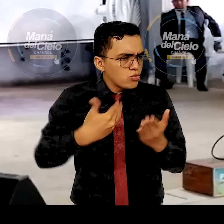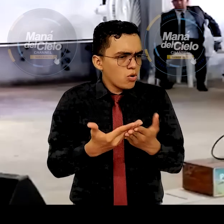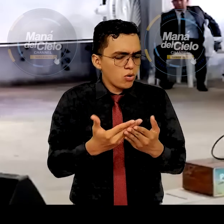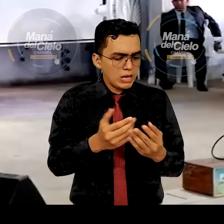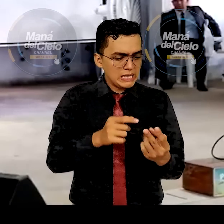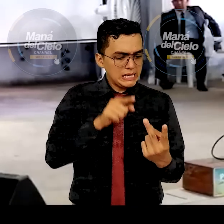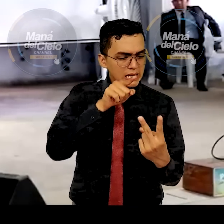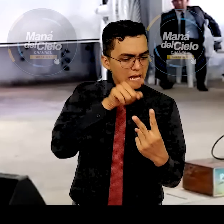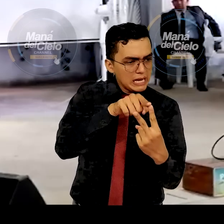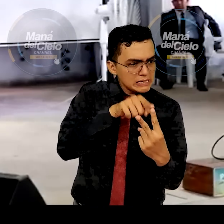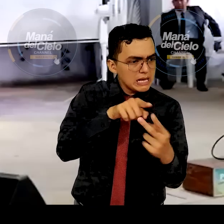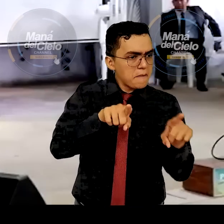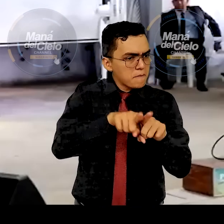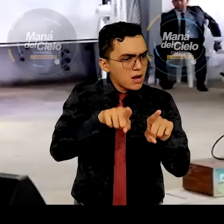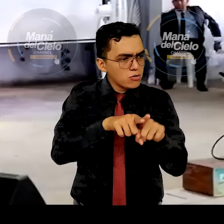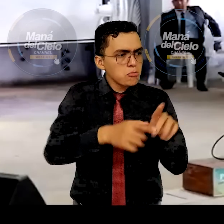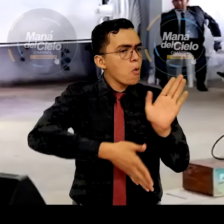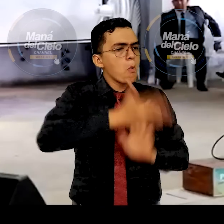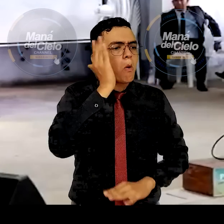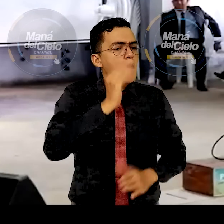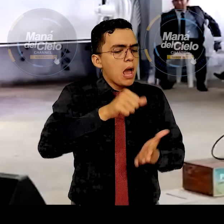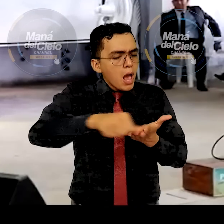plata se la malgastó.